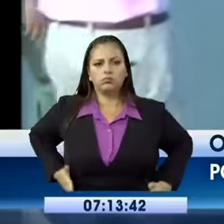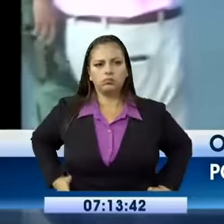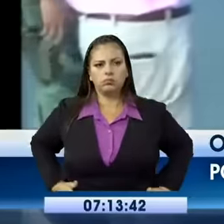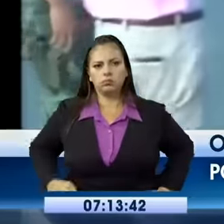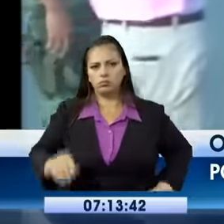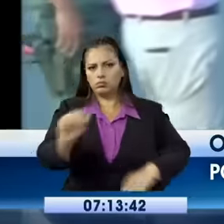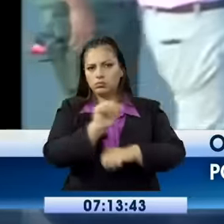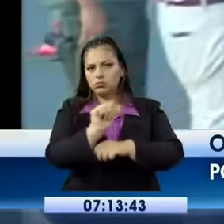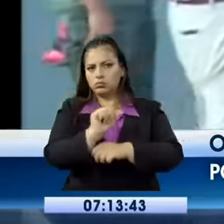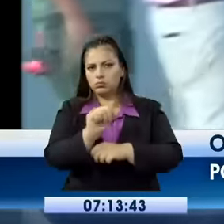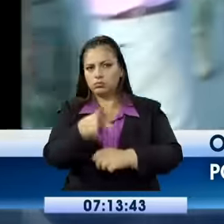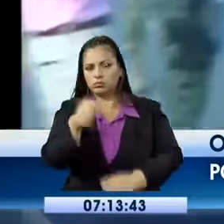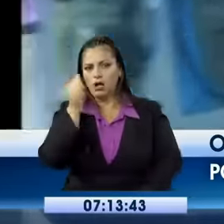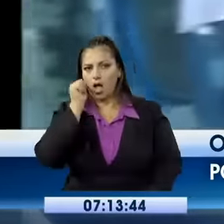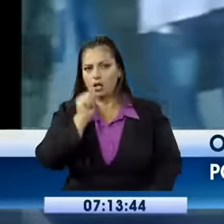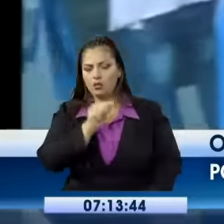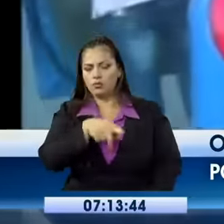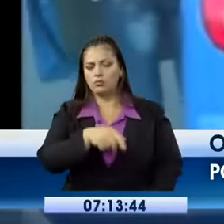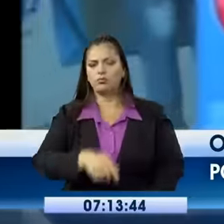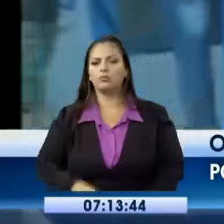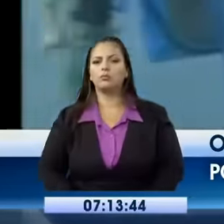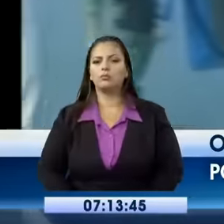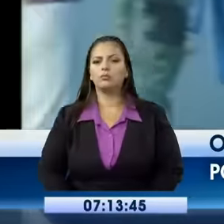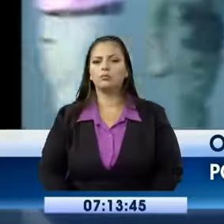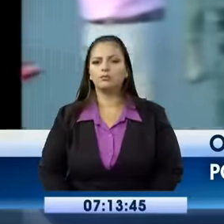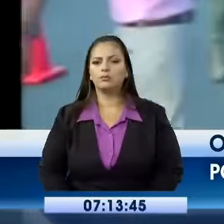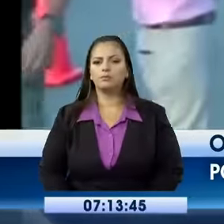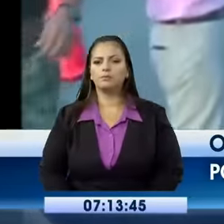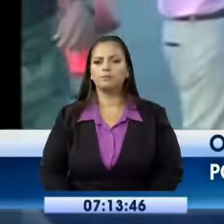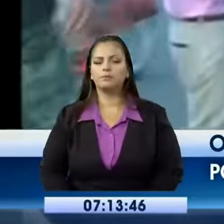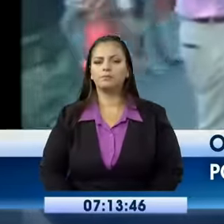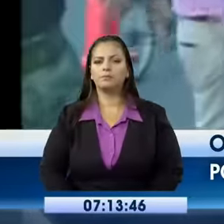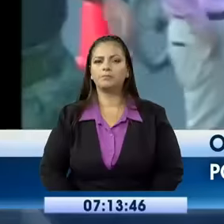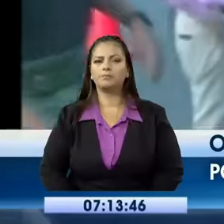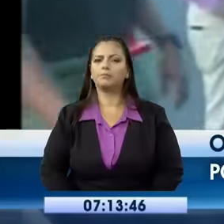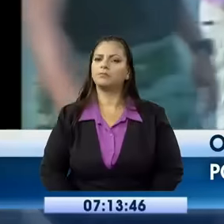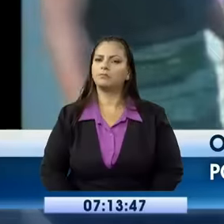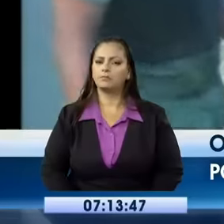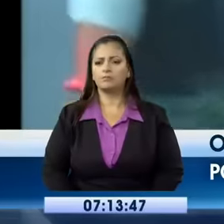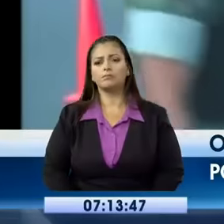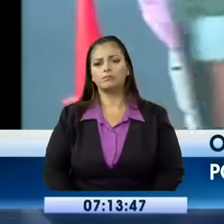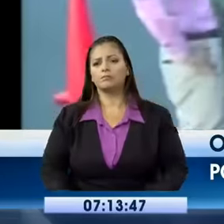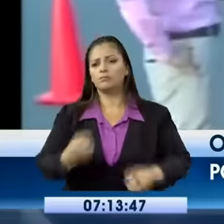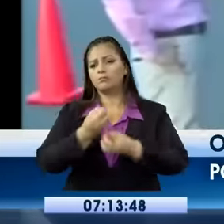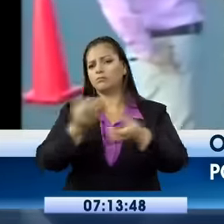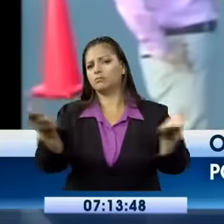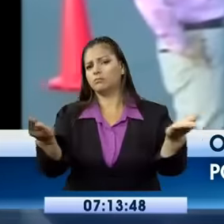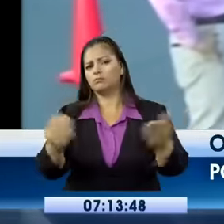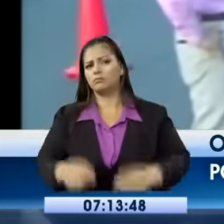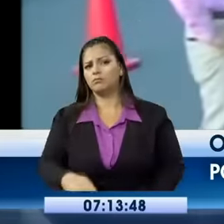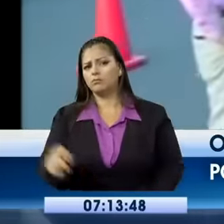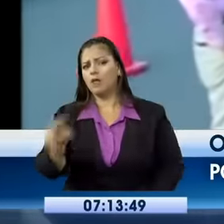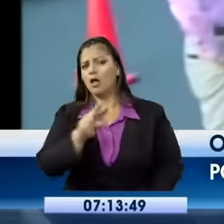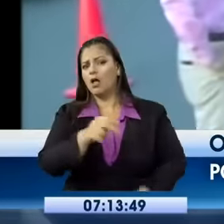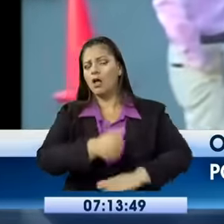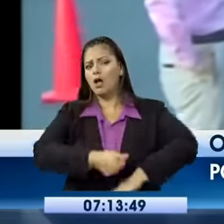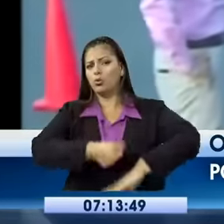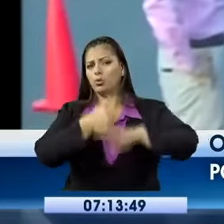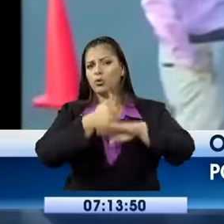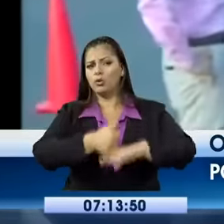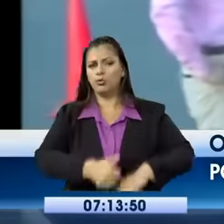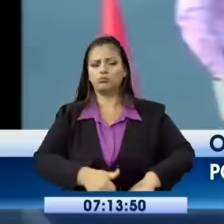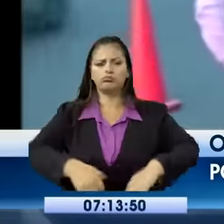colaborando con el procedimiento de los uniformados y es lo que se busca es lo que se exhorta que la ciudadanía colabore